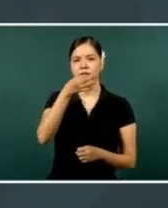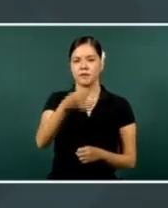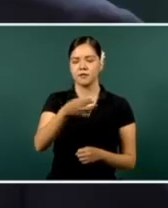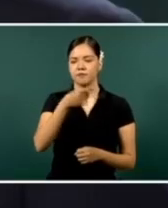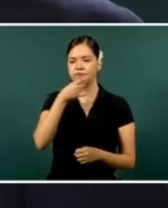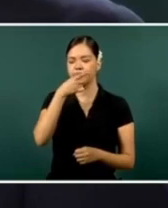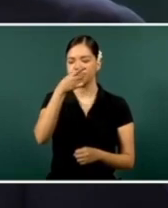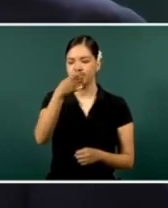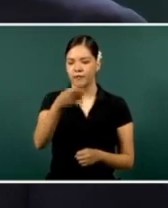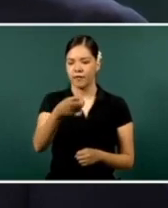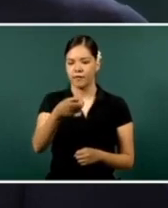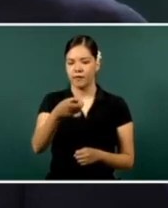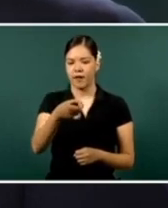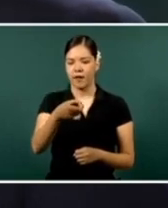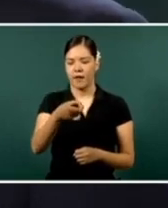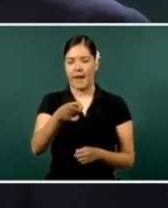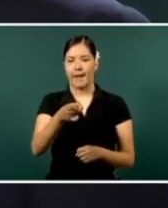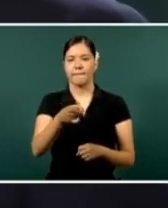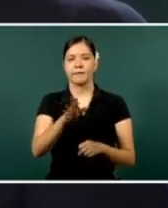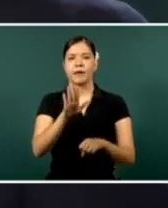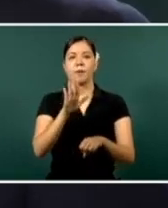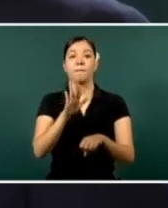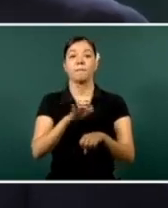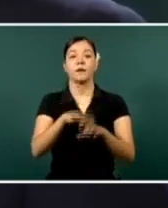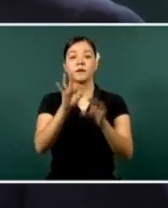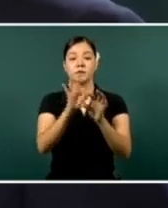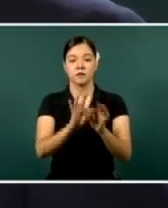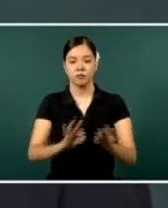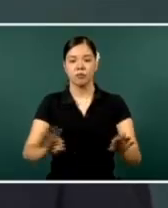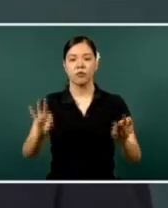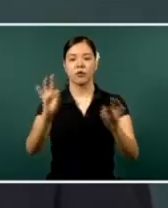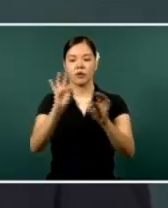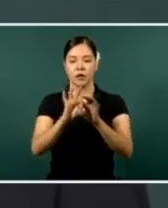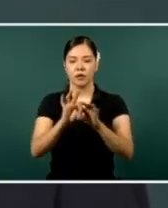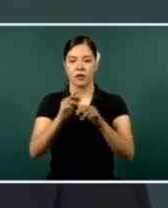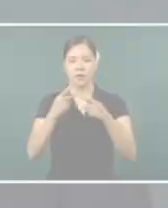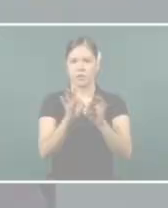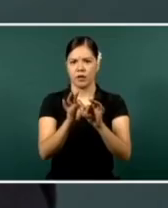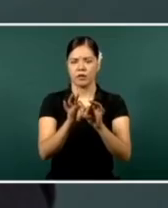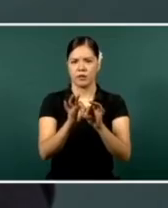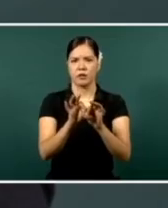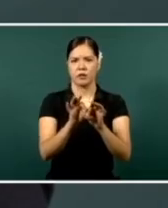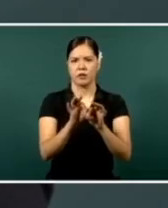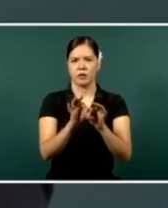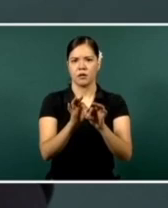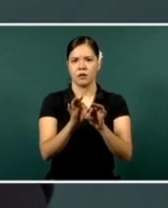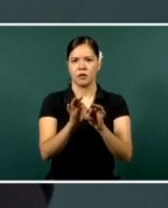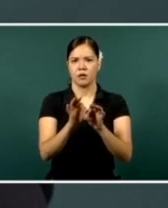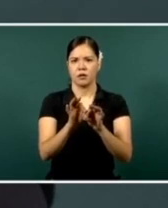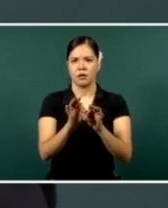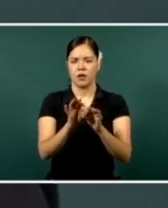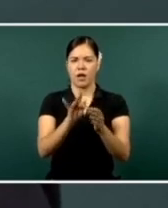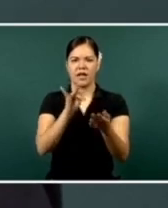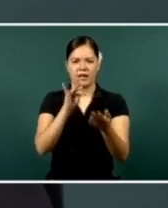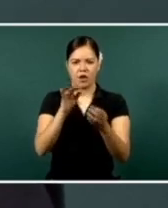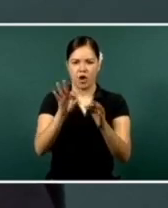preferencia a la gente humilde, a la gente pobre. La justicia es darle